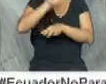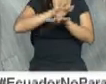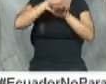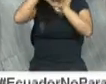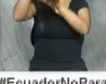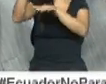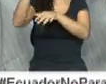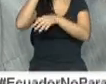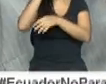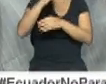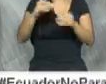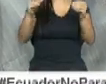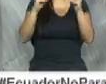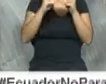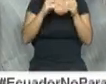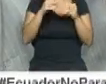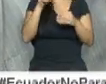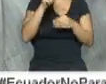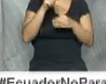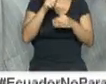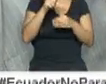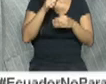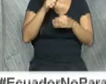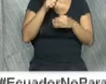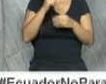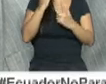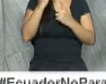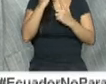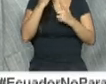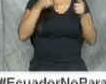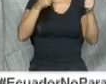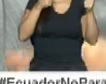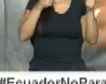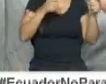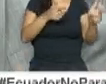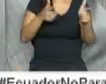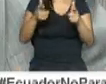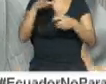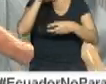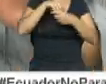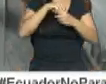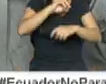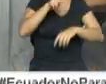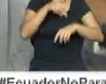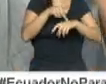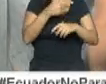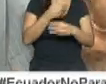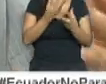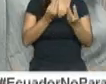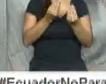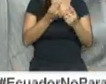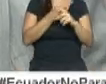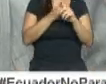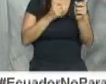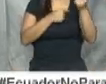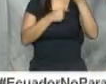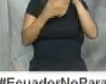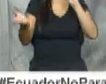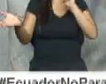las mejores escuelas de guerra en selva del mundo y ahí se vio el éxito, ¿no? Entonces llegaron a comprender,